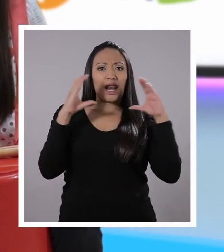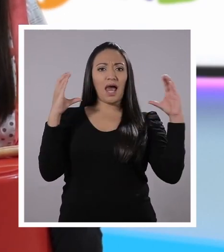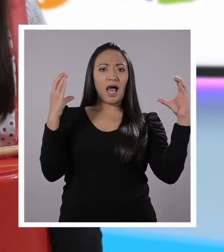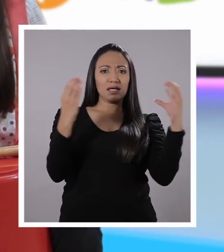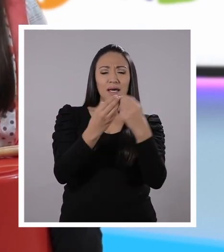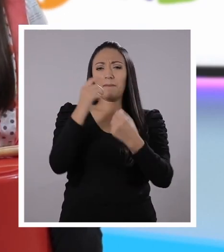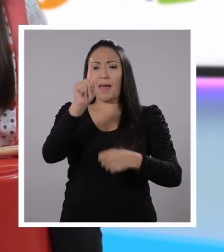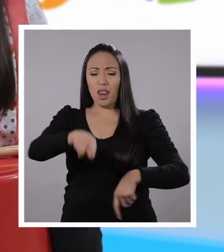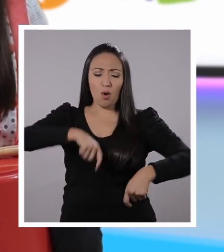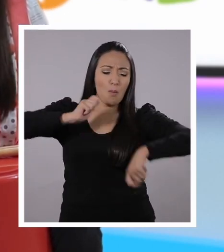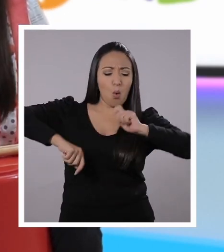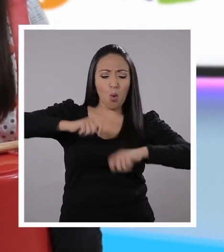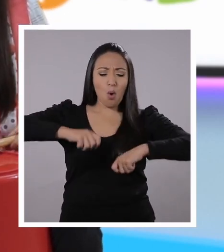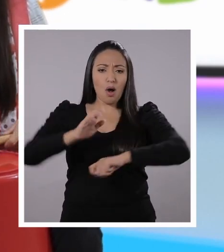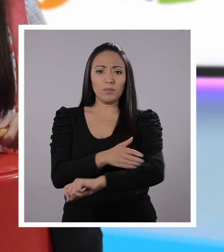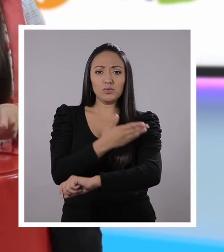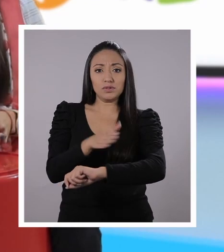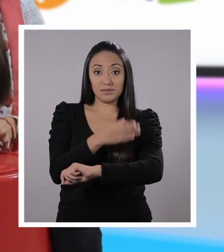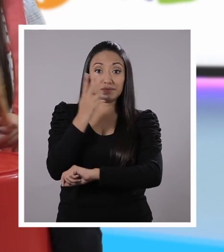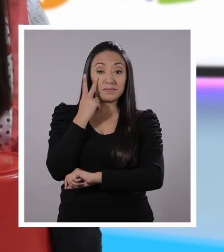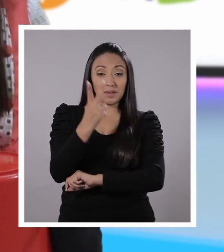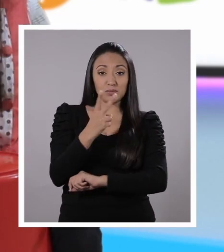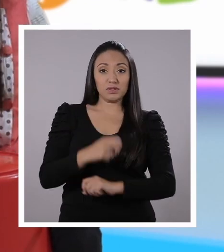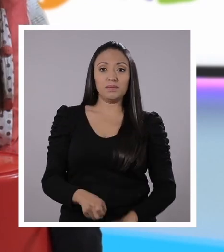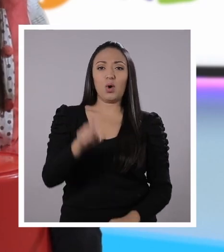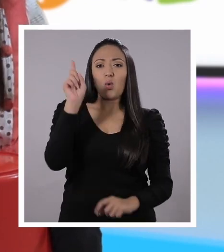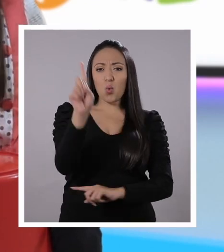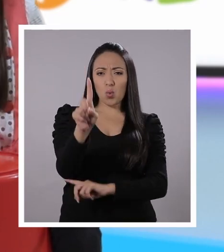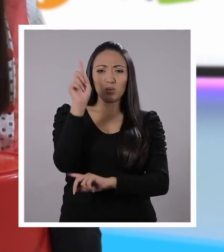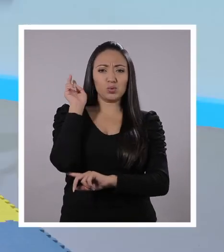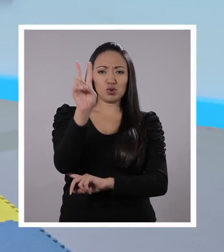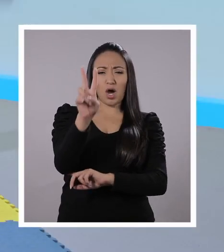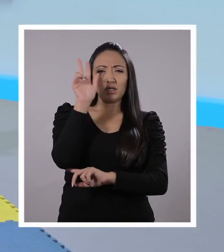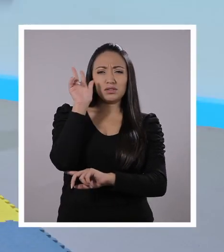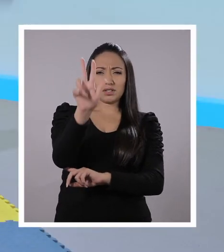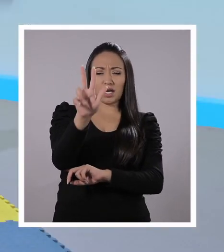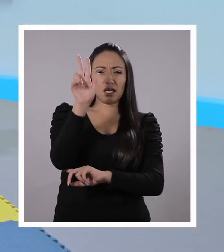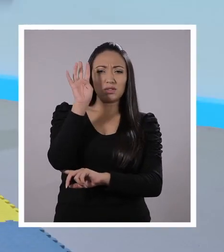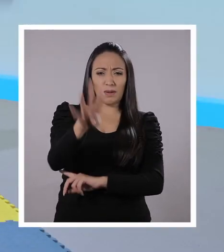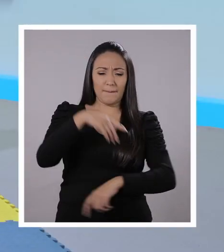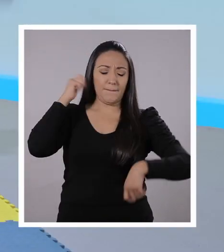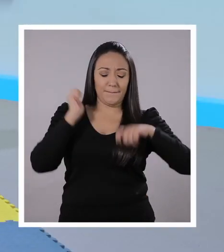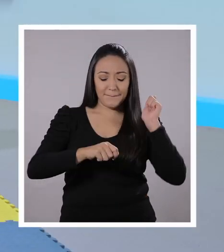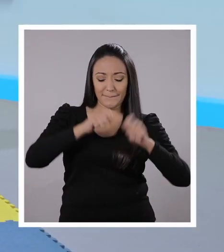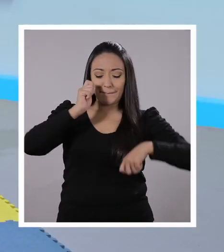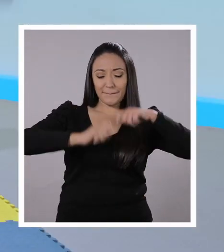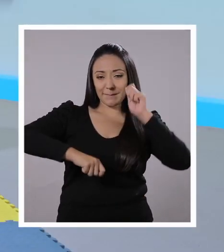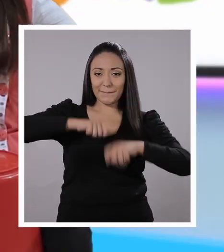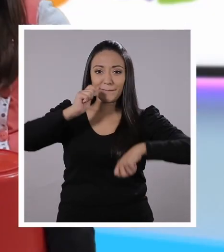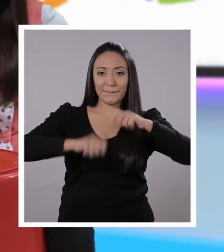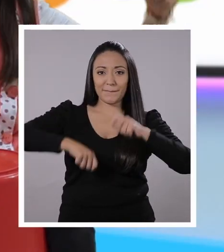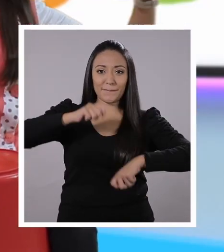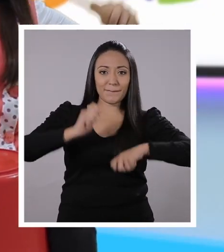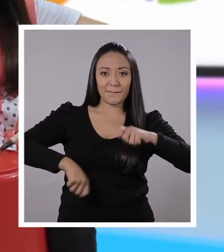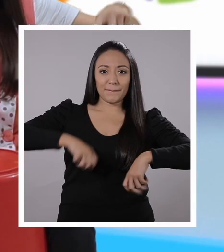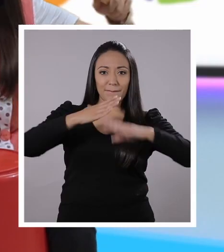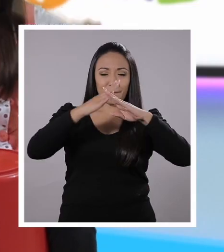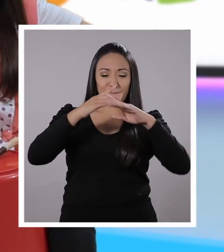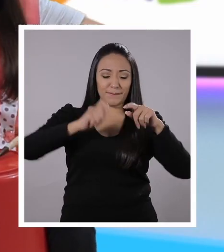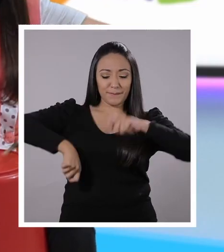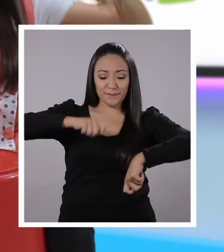nuestra clase? Pero tocando, tocando, tocando. ¡Vamos ¡Cuéntalo! Otra vez! Y un, dos, tres, va.